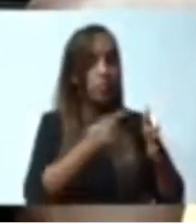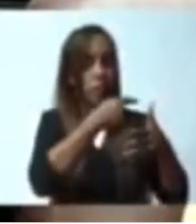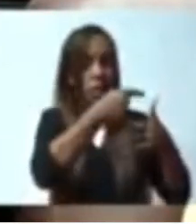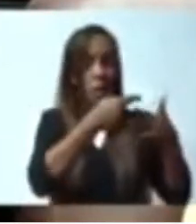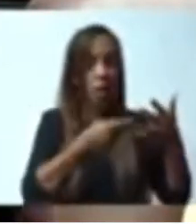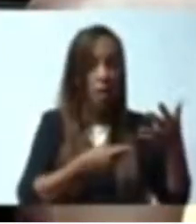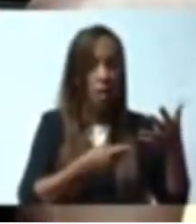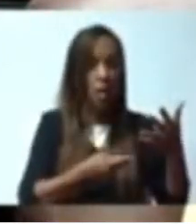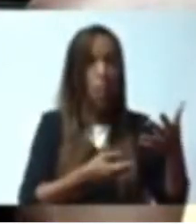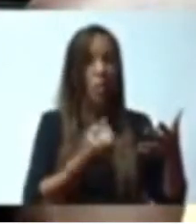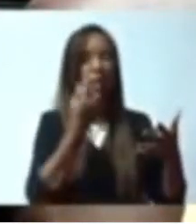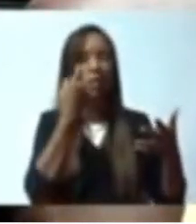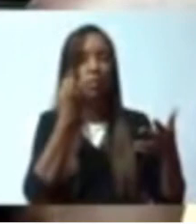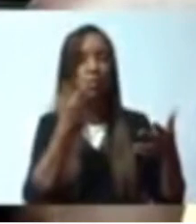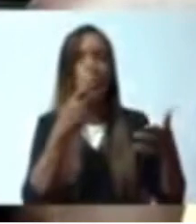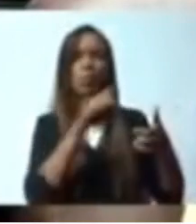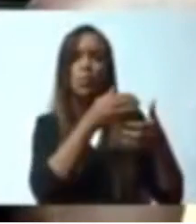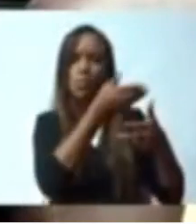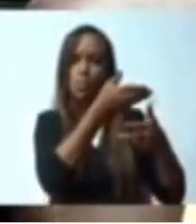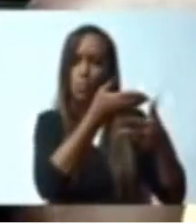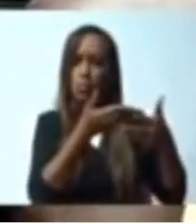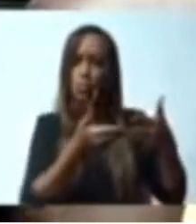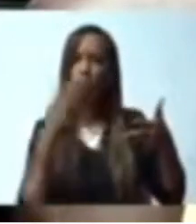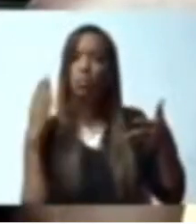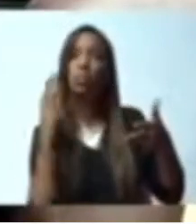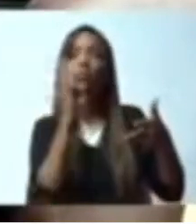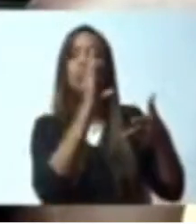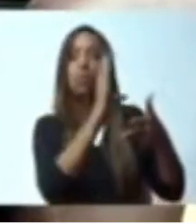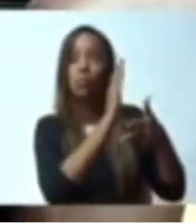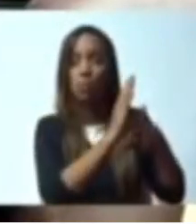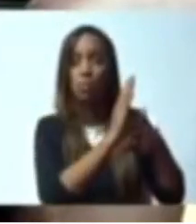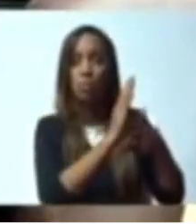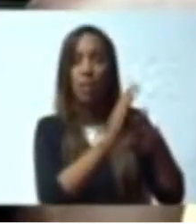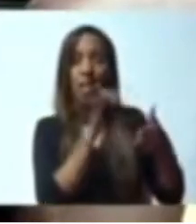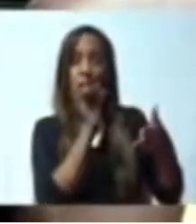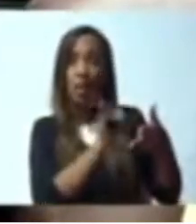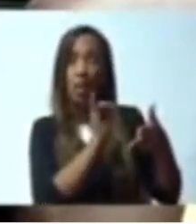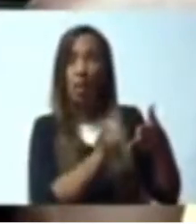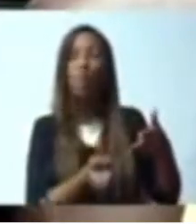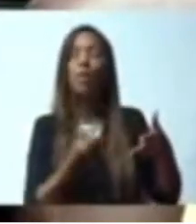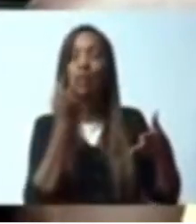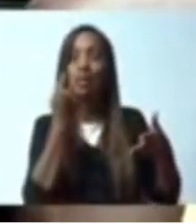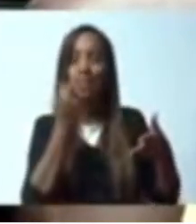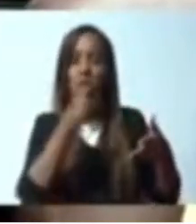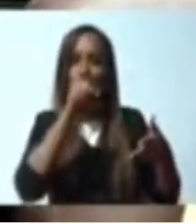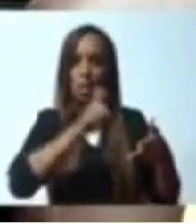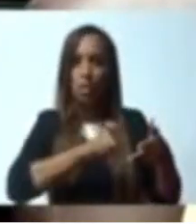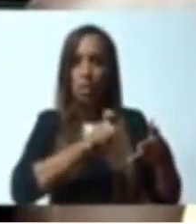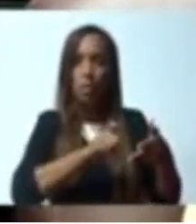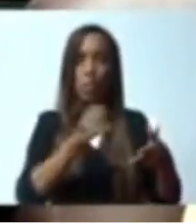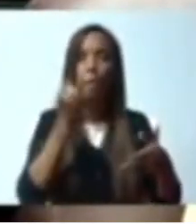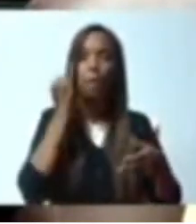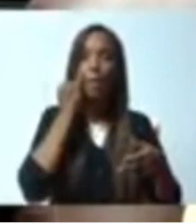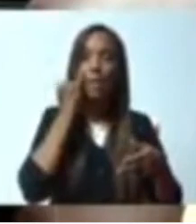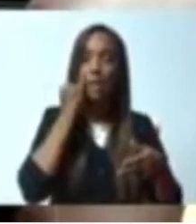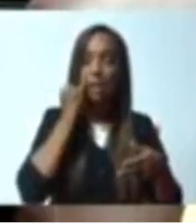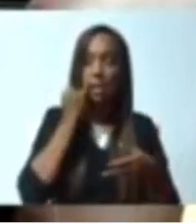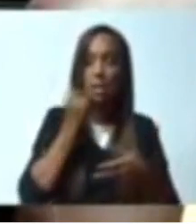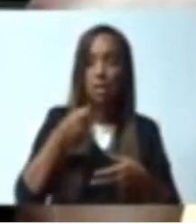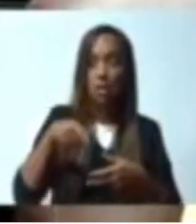tan importante para el país como lo es la de fiscalizar las cuentas públicas del Estado